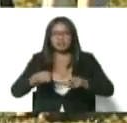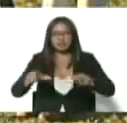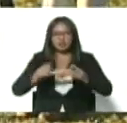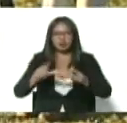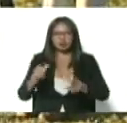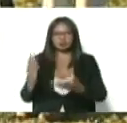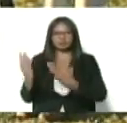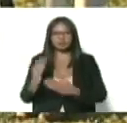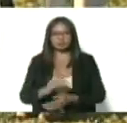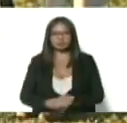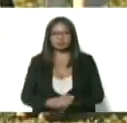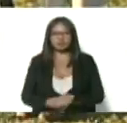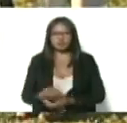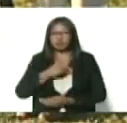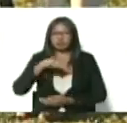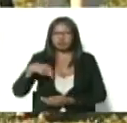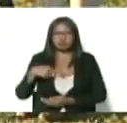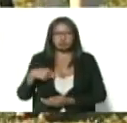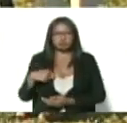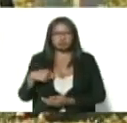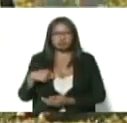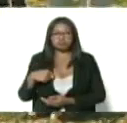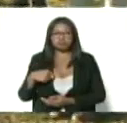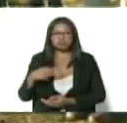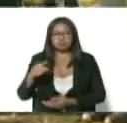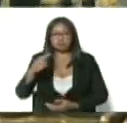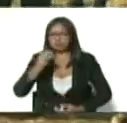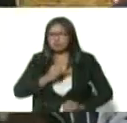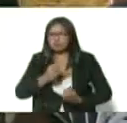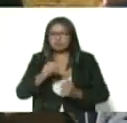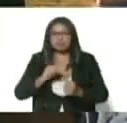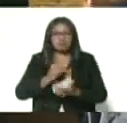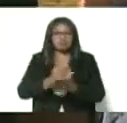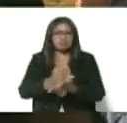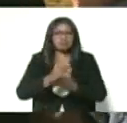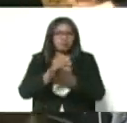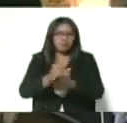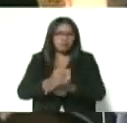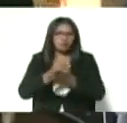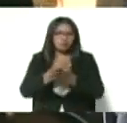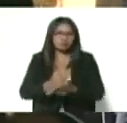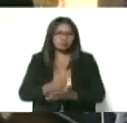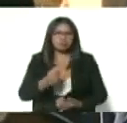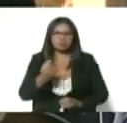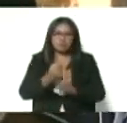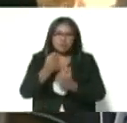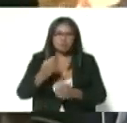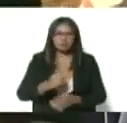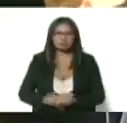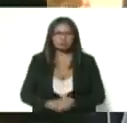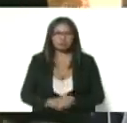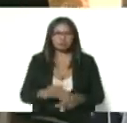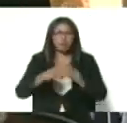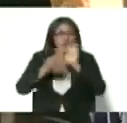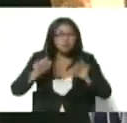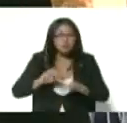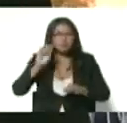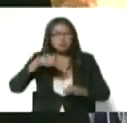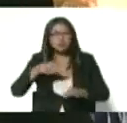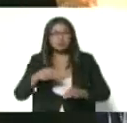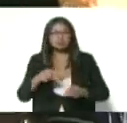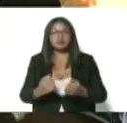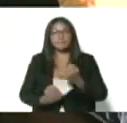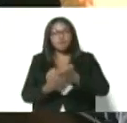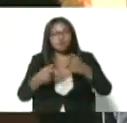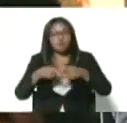por la parte nuestra presidente siga contando con su con el apoyo que todos los que estamos cumpliendo funciones de gobierno le estamos